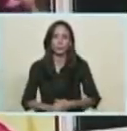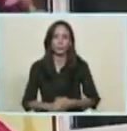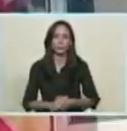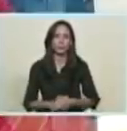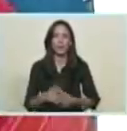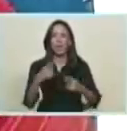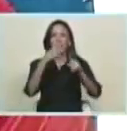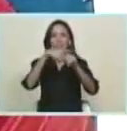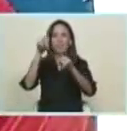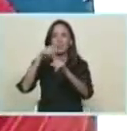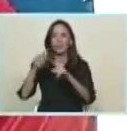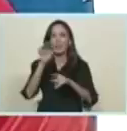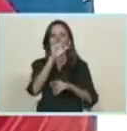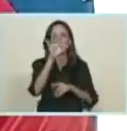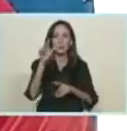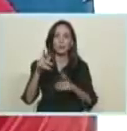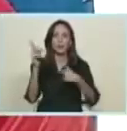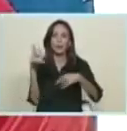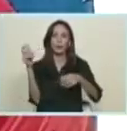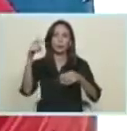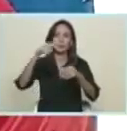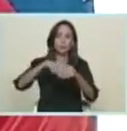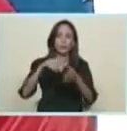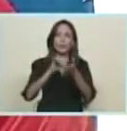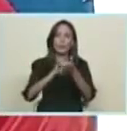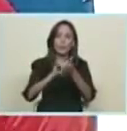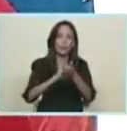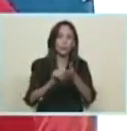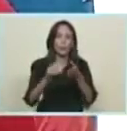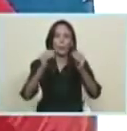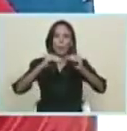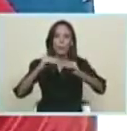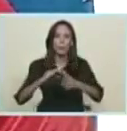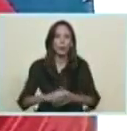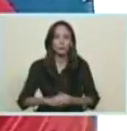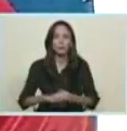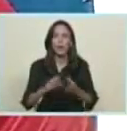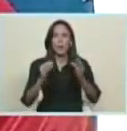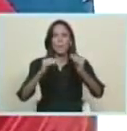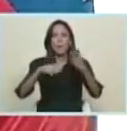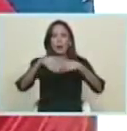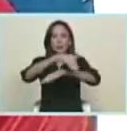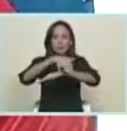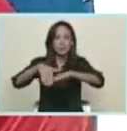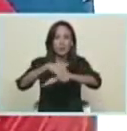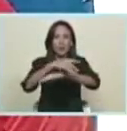Washington, Boston, Filadelfia, Baltimore, Nueva York. Y para usted de contar.